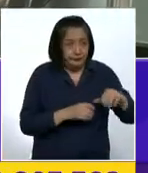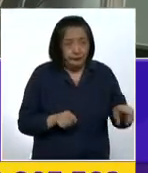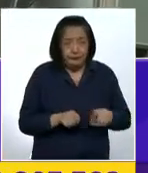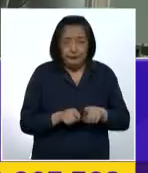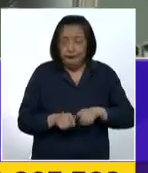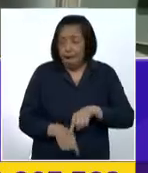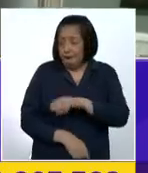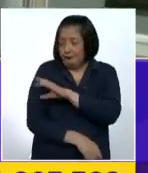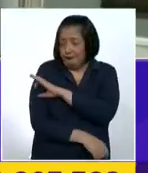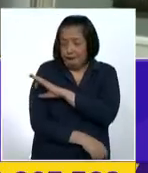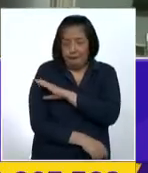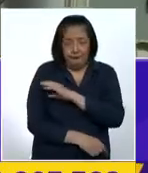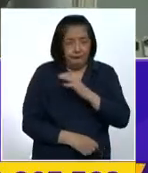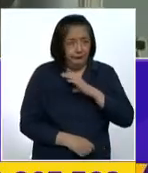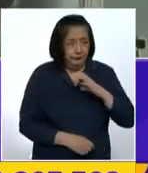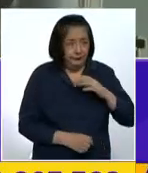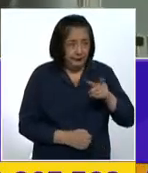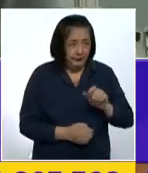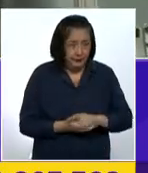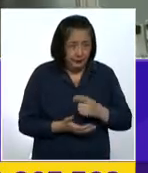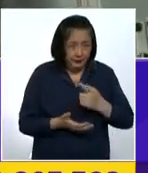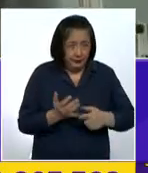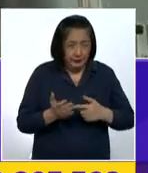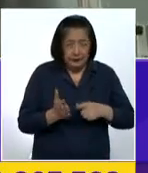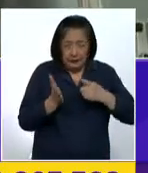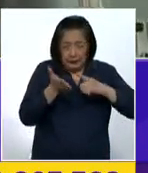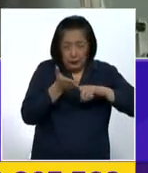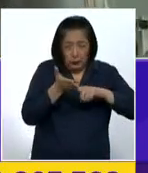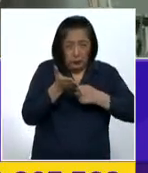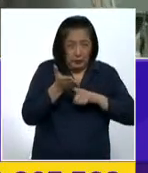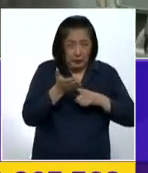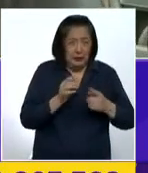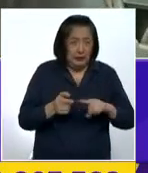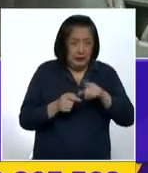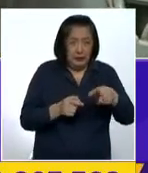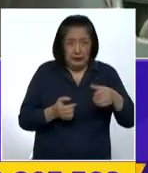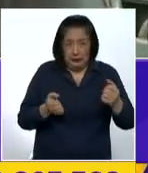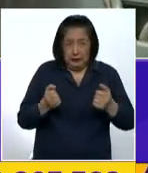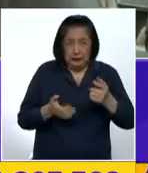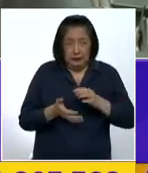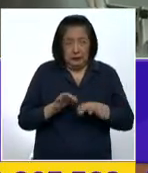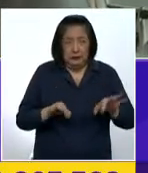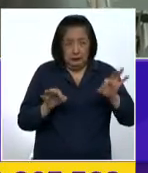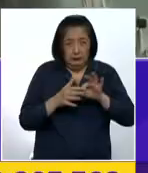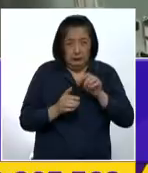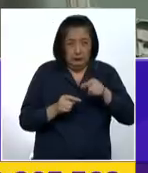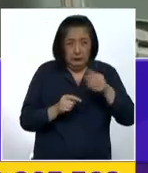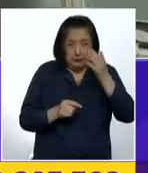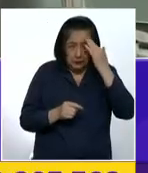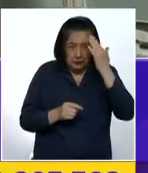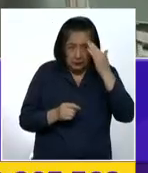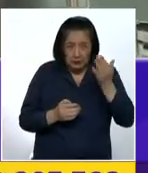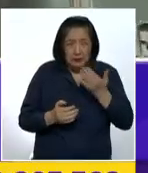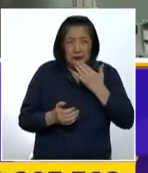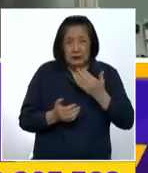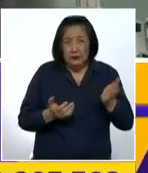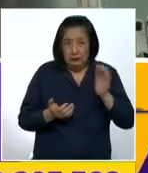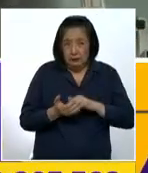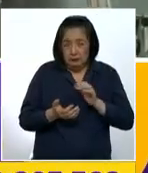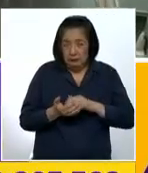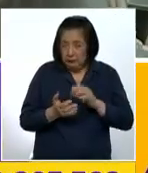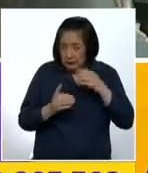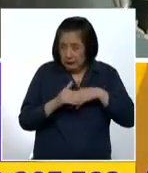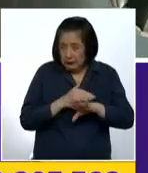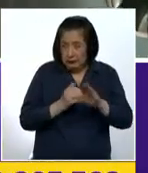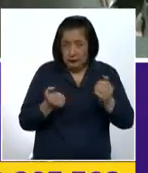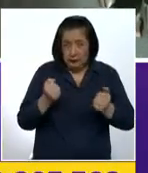del Callao, que están haciendo la toma de huellas dactilares, que es importante para saber quiénes más estuvieron dentro de esta unidad.